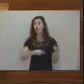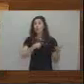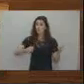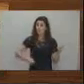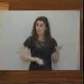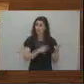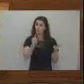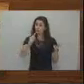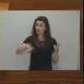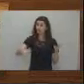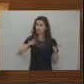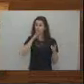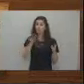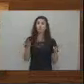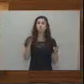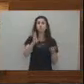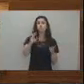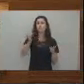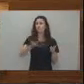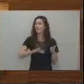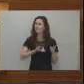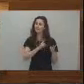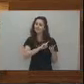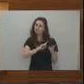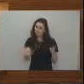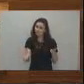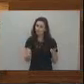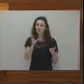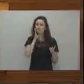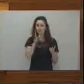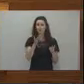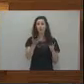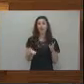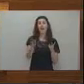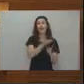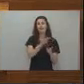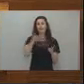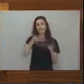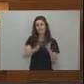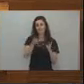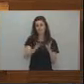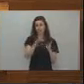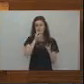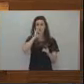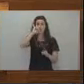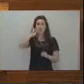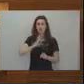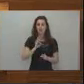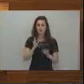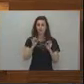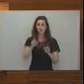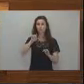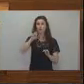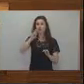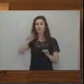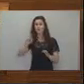Podemos no se presentó a las municipales. Esto fue, por cierto, lo que les expliqué antes, cuando decía que hubo una llamada telefónica que terminó en el señor Ripa,